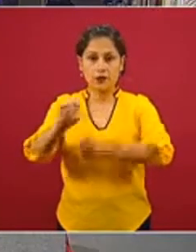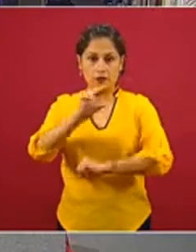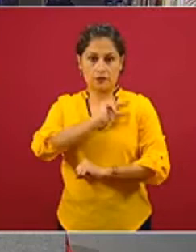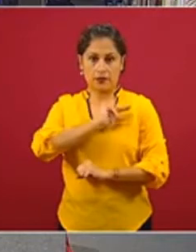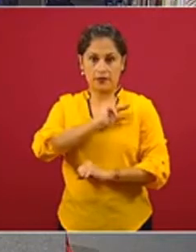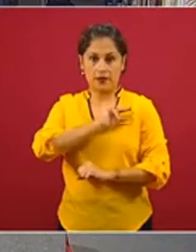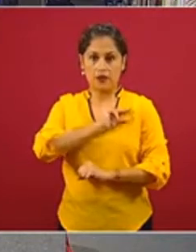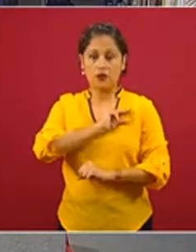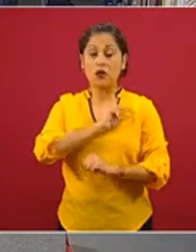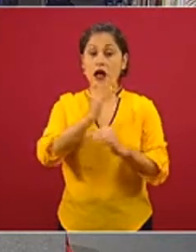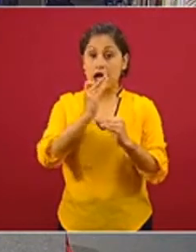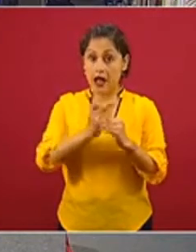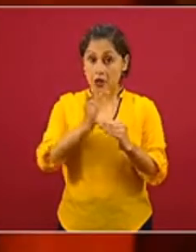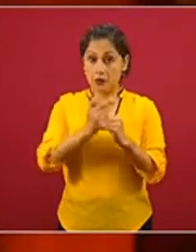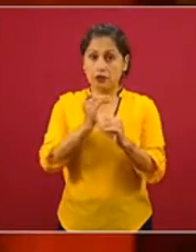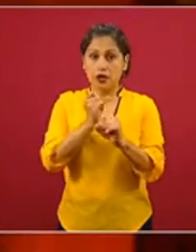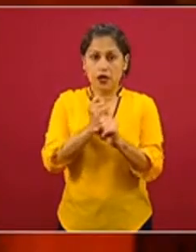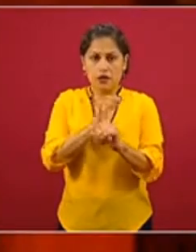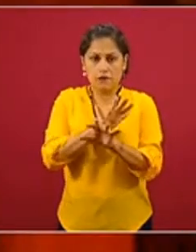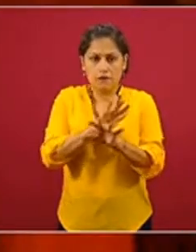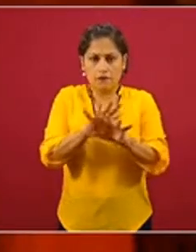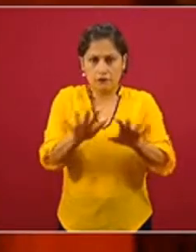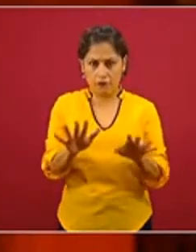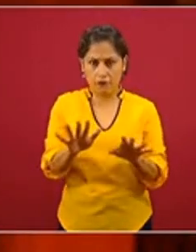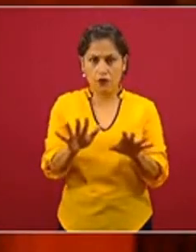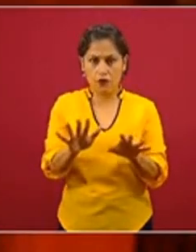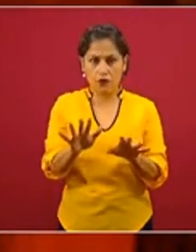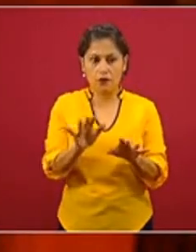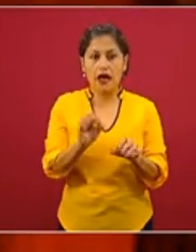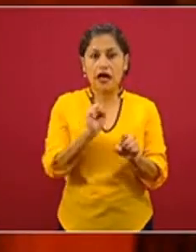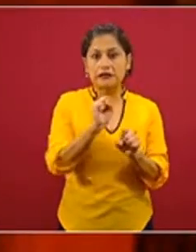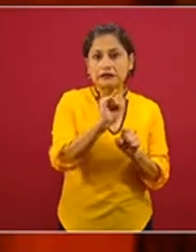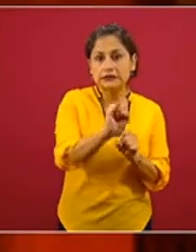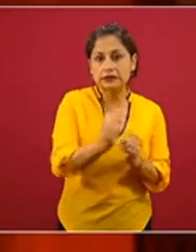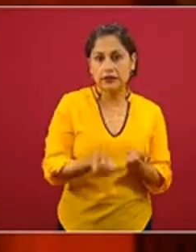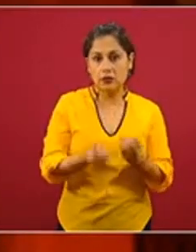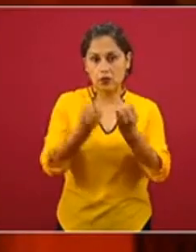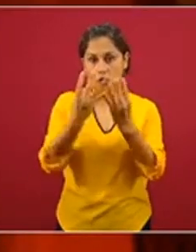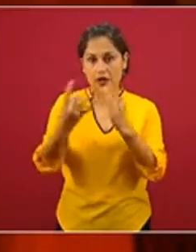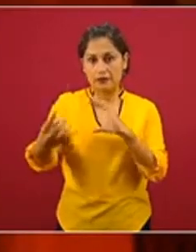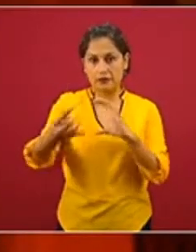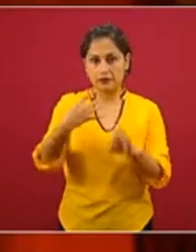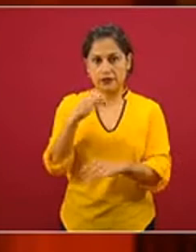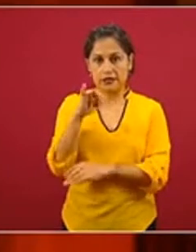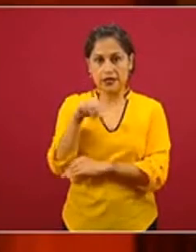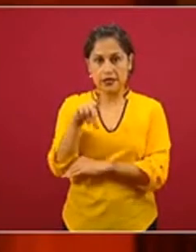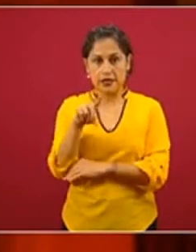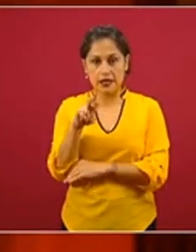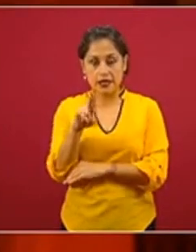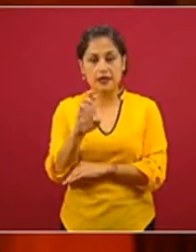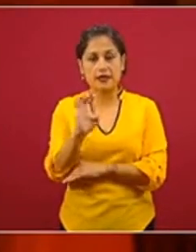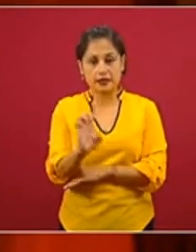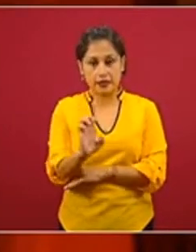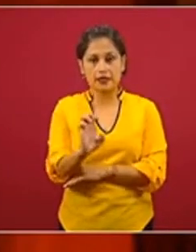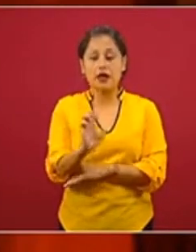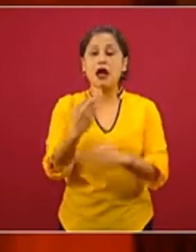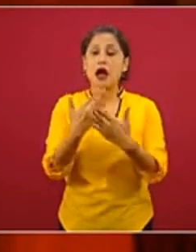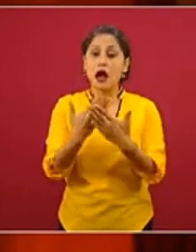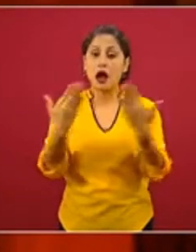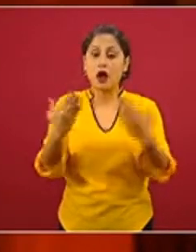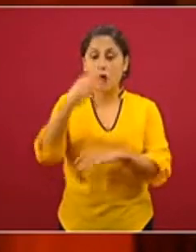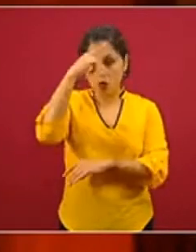estos momentos solamente informan los casos positivos, los envían al INDRE, lo puedan ya hacer a través de un